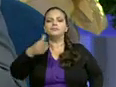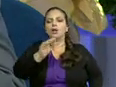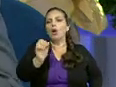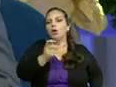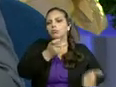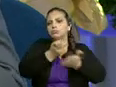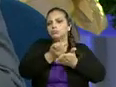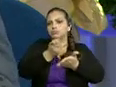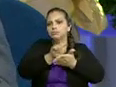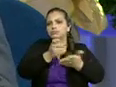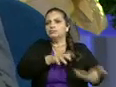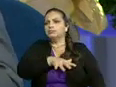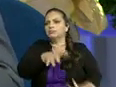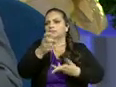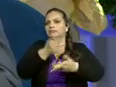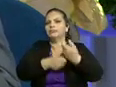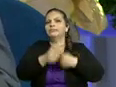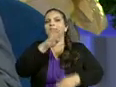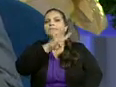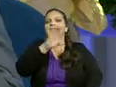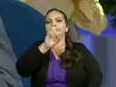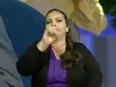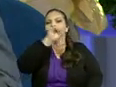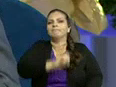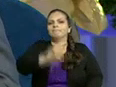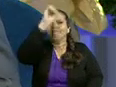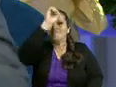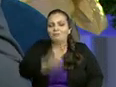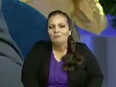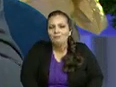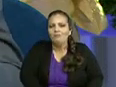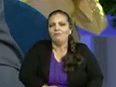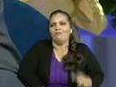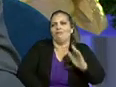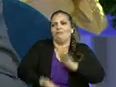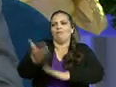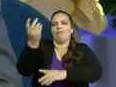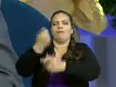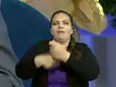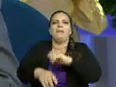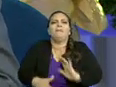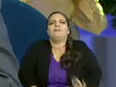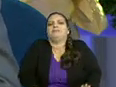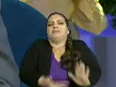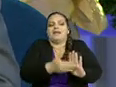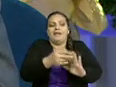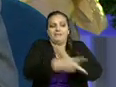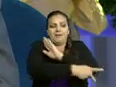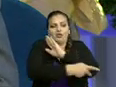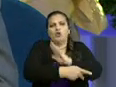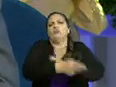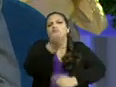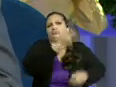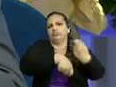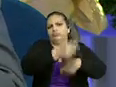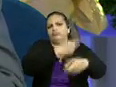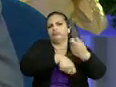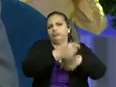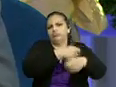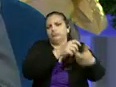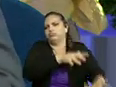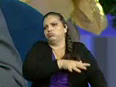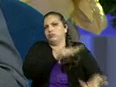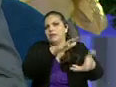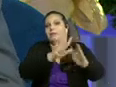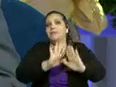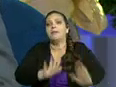el 40% de las exportaciones no petroleras del país. Importante decir también que el año 2019 nos ha dejado un